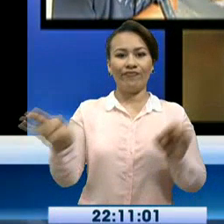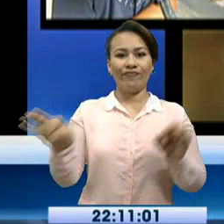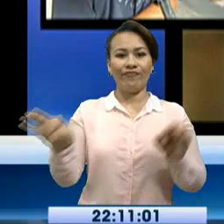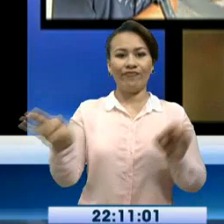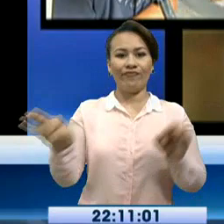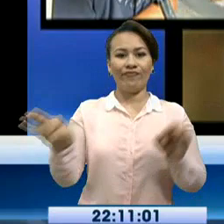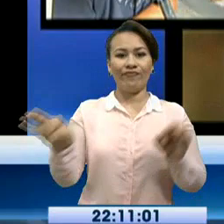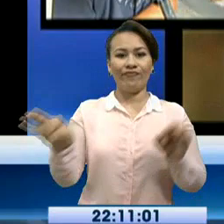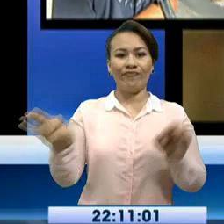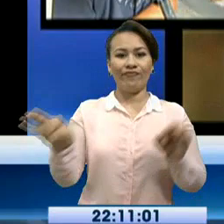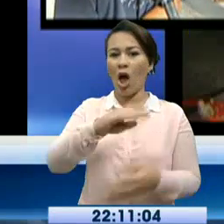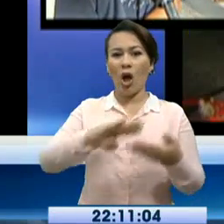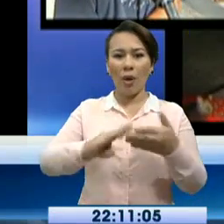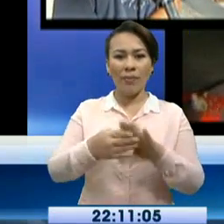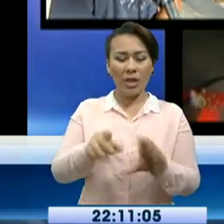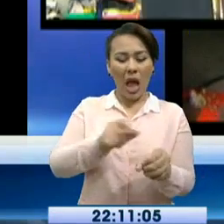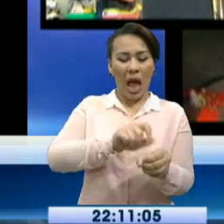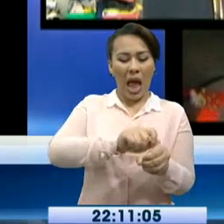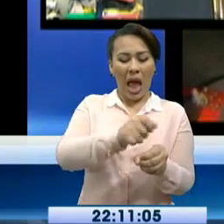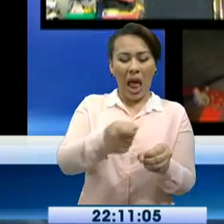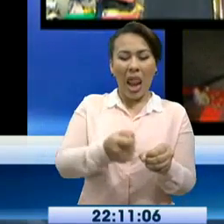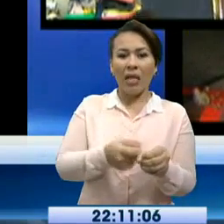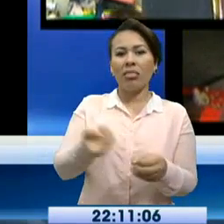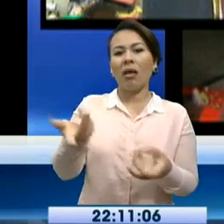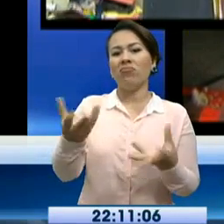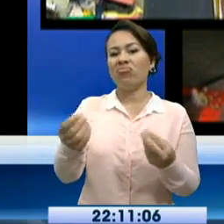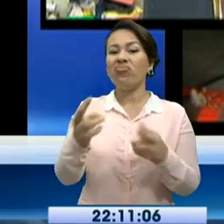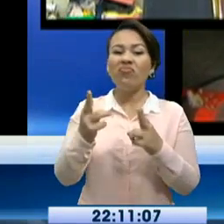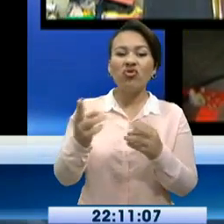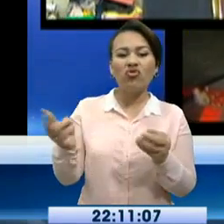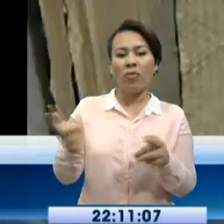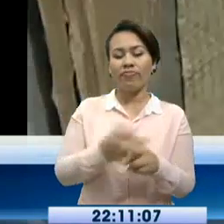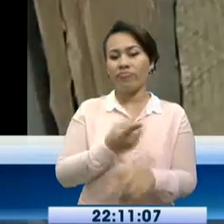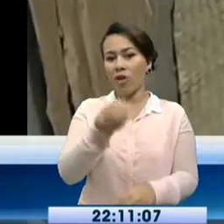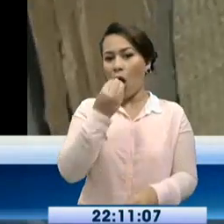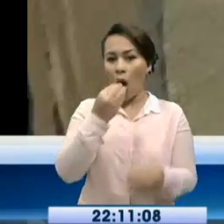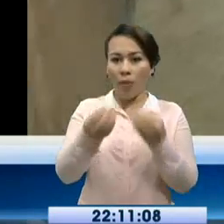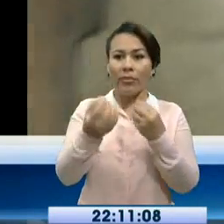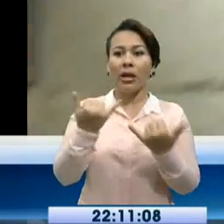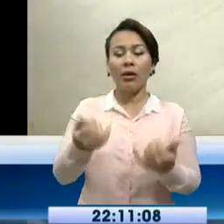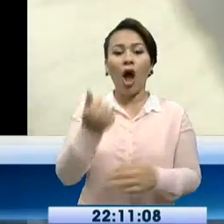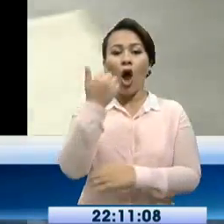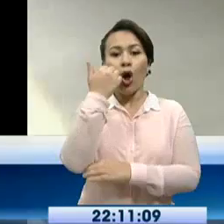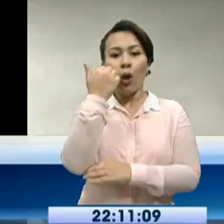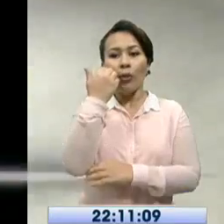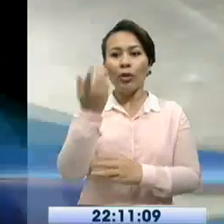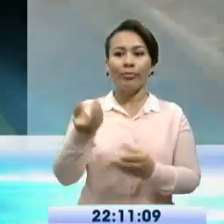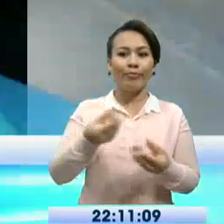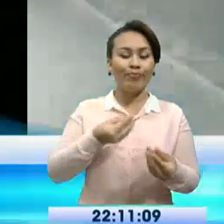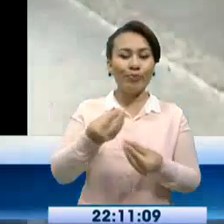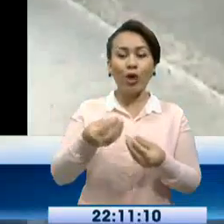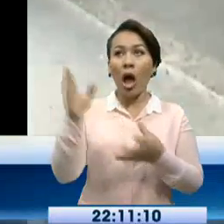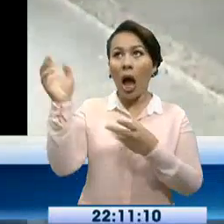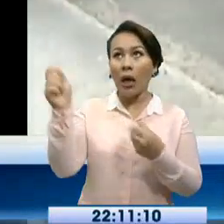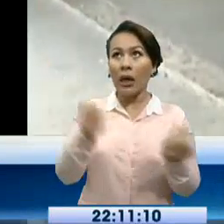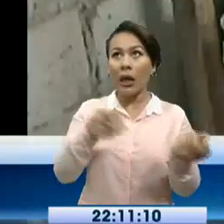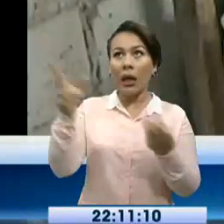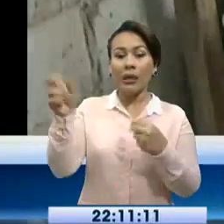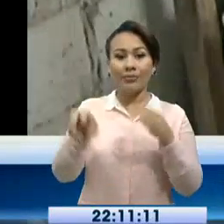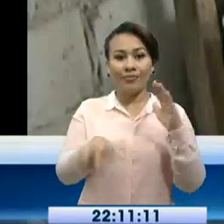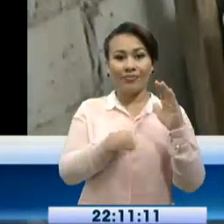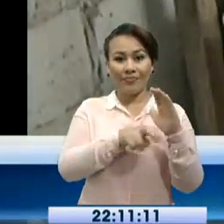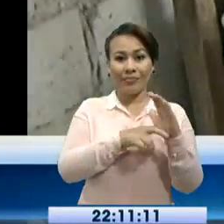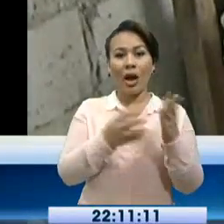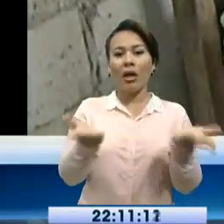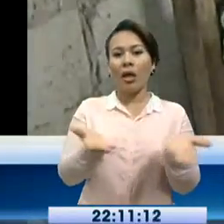comida enlatada llegaron el 19 de mayo y se han acomodado cubrió que pudieron traer de la que